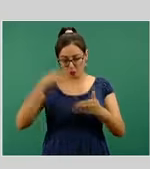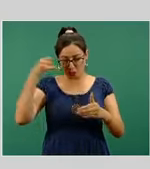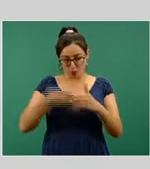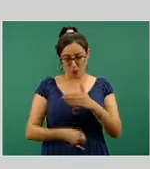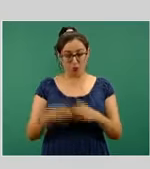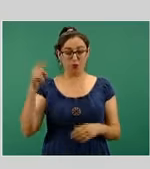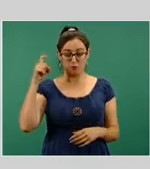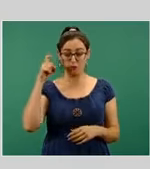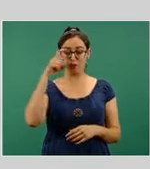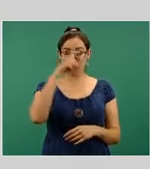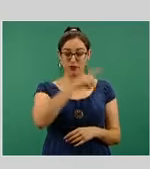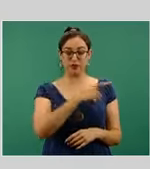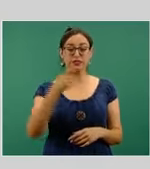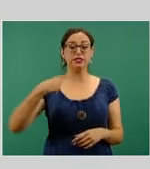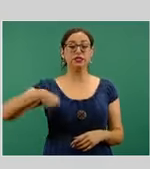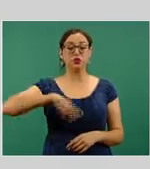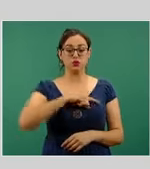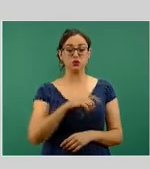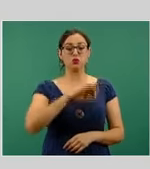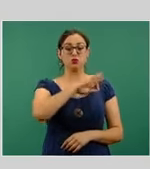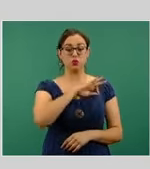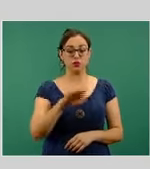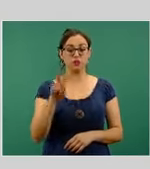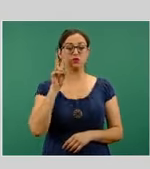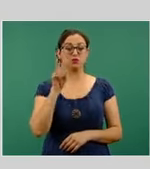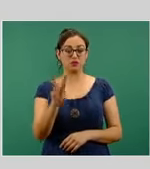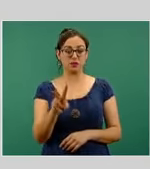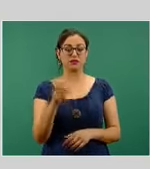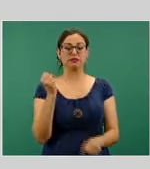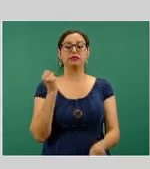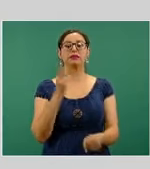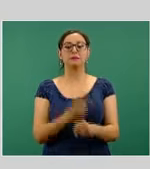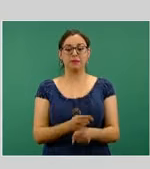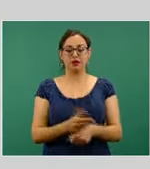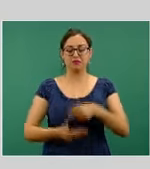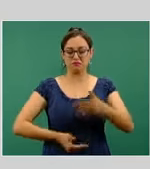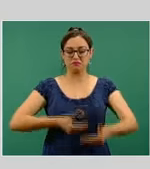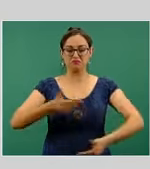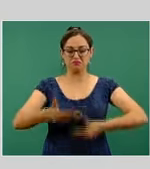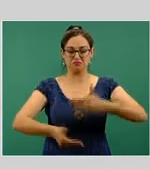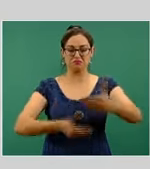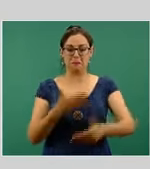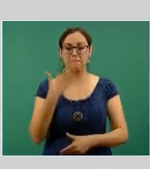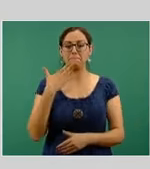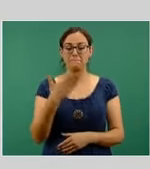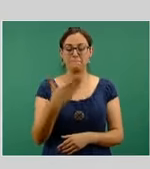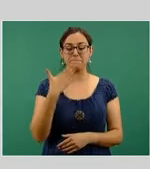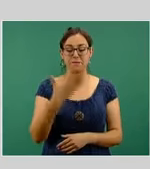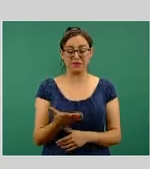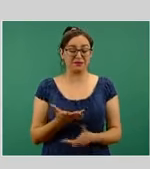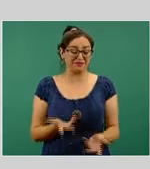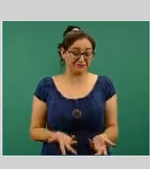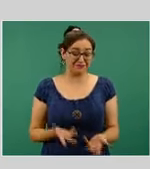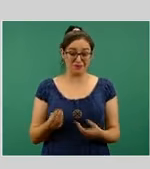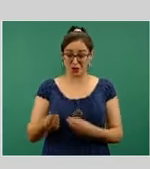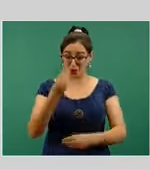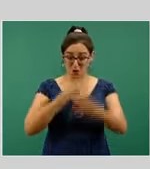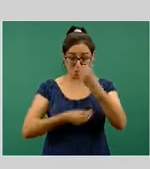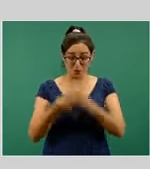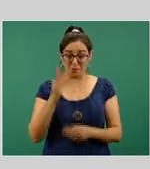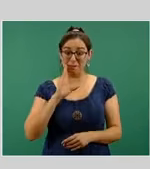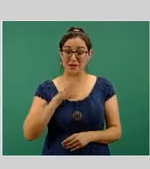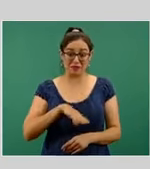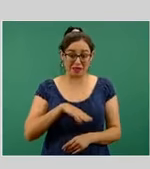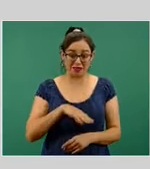puede permitir esta oportunidad de lograr resultados. Entender que la mala nutrición en todas sus